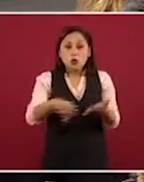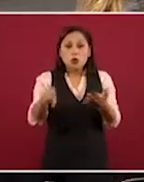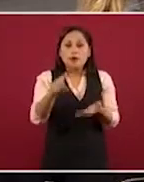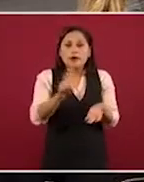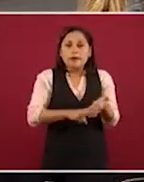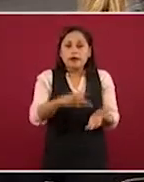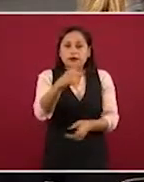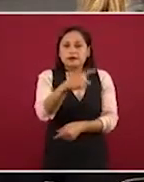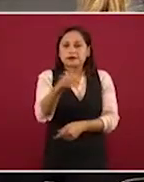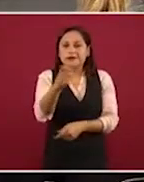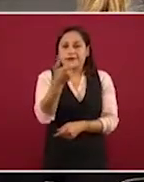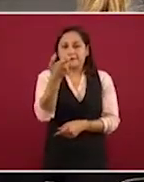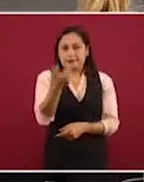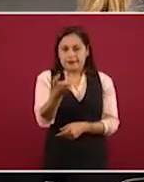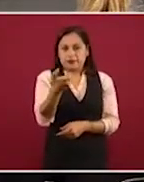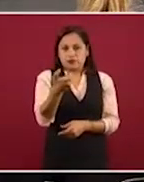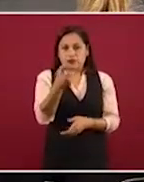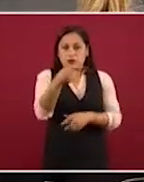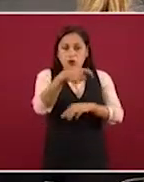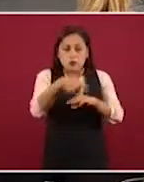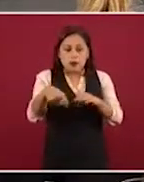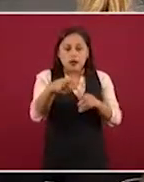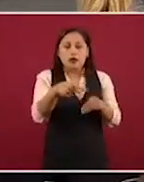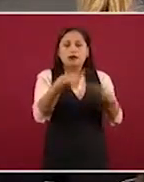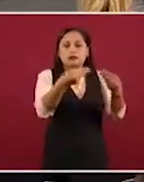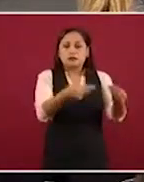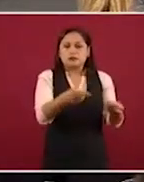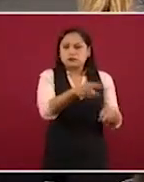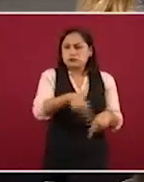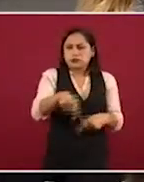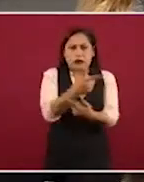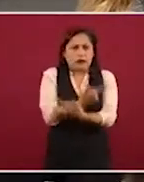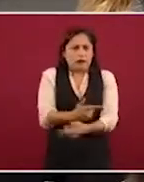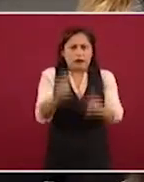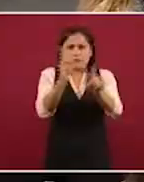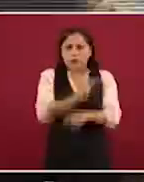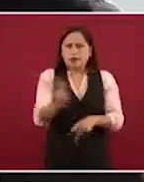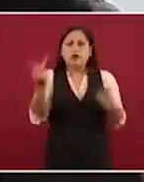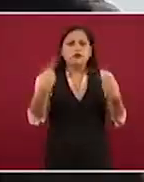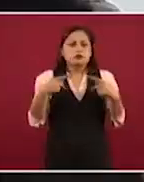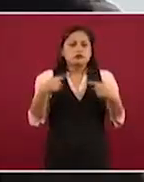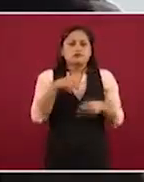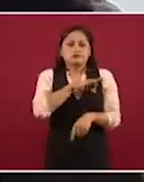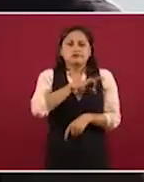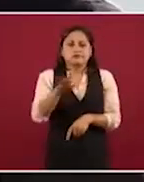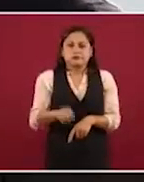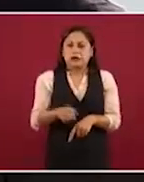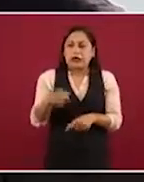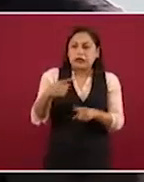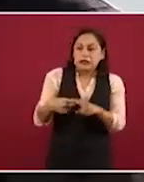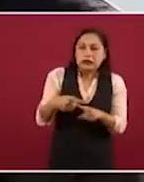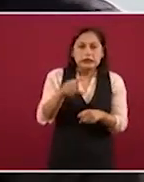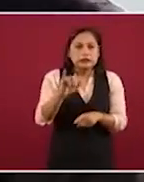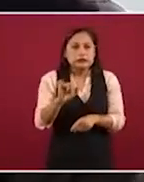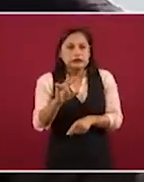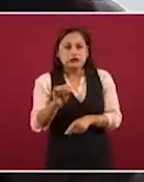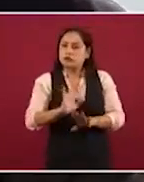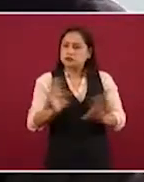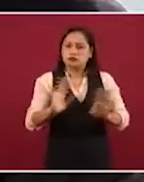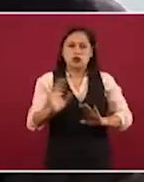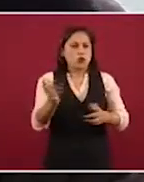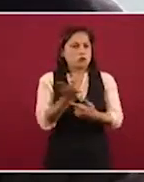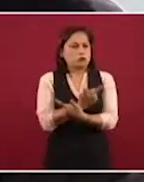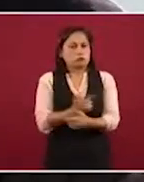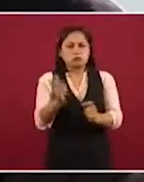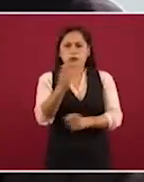bases que le permitan participar toda la ciudadanía puede participar nada no hay ninguna exclusión todos quien así lo decía